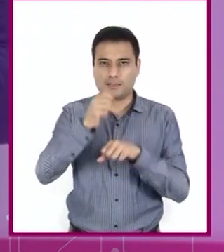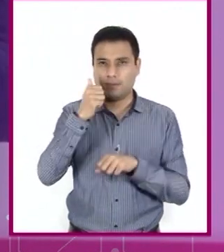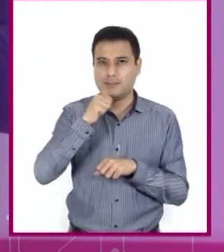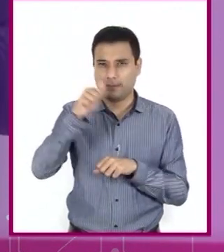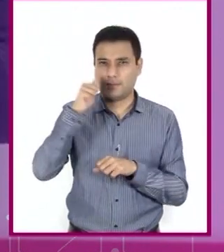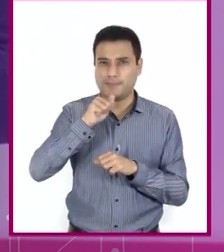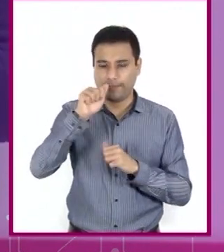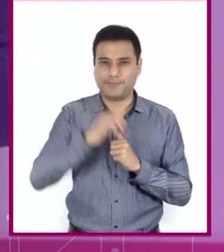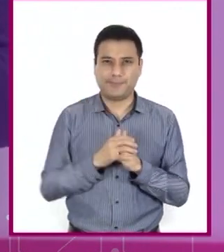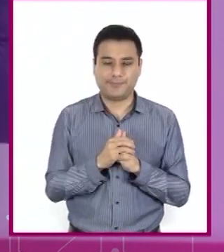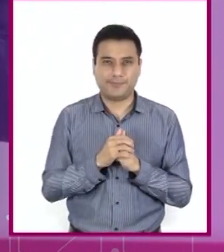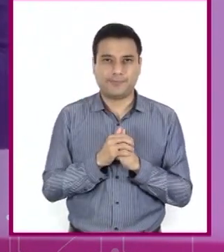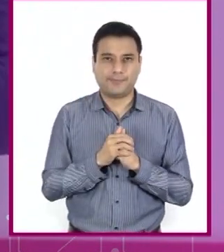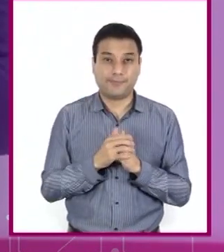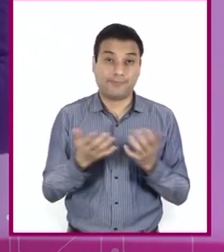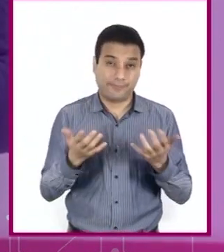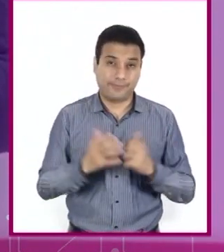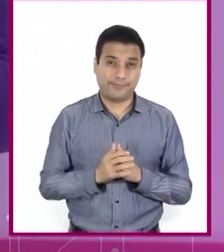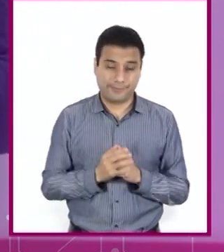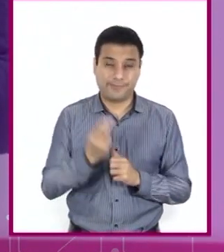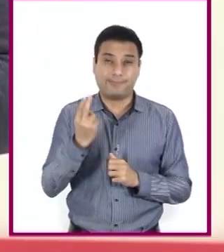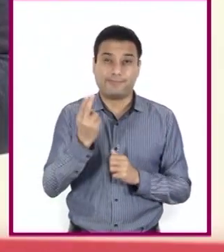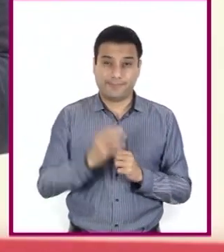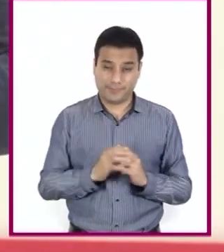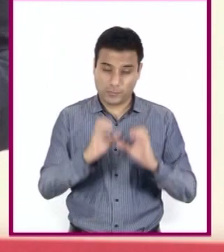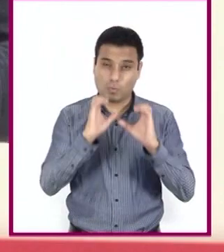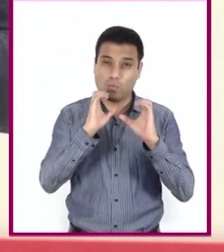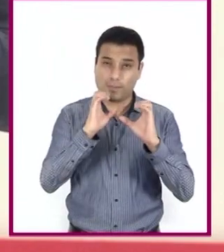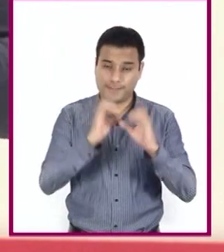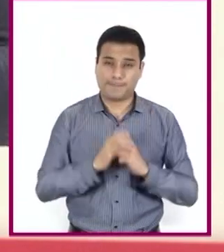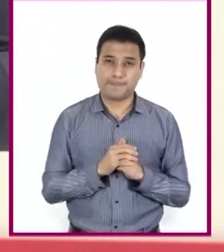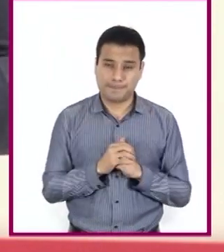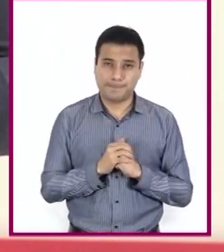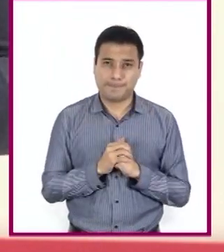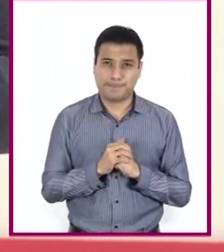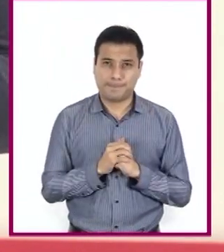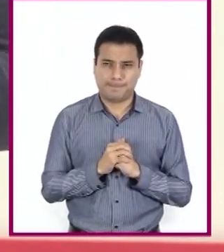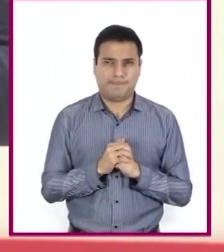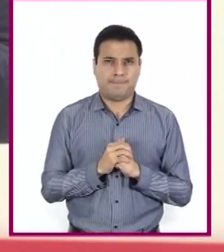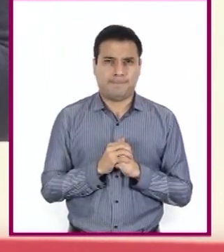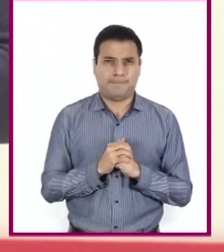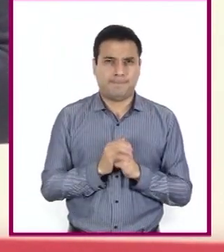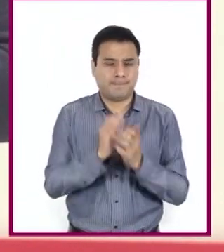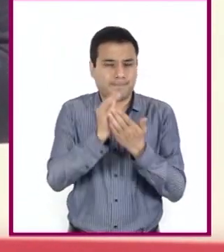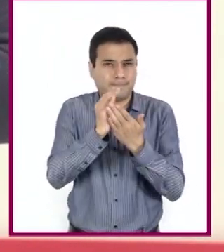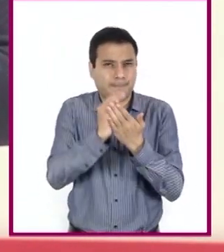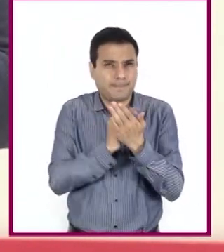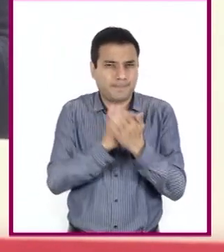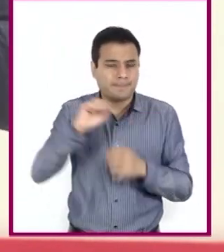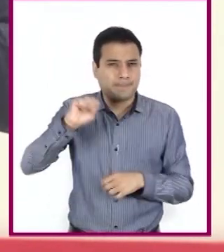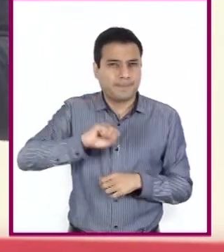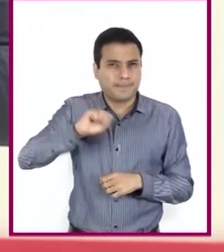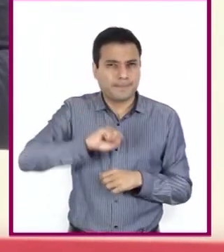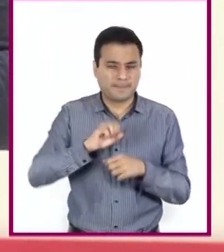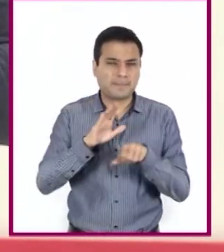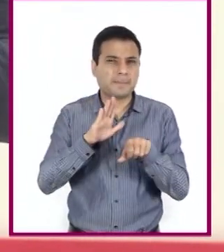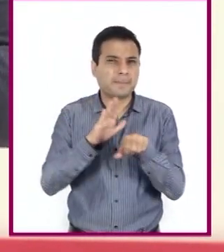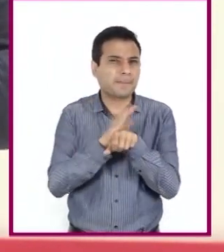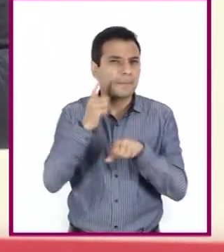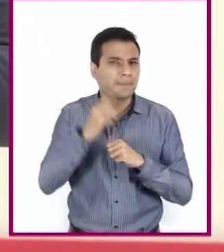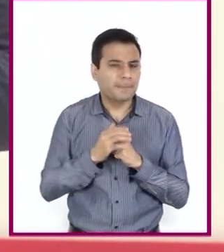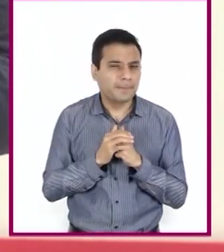en la dieta proviene de alimentos y bebidas procesadas. ¿Por qué es importante reducir el consumo de sodio? Al